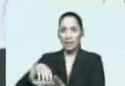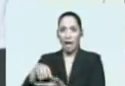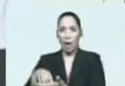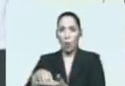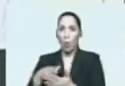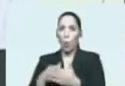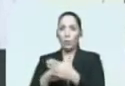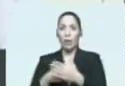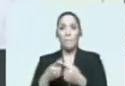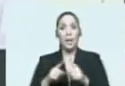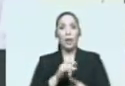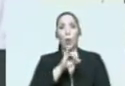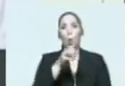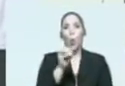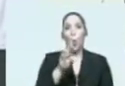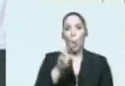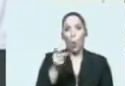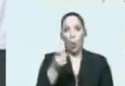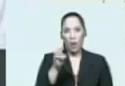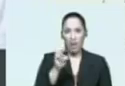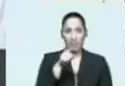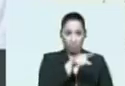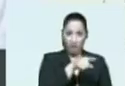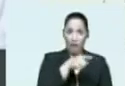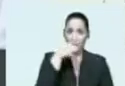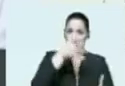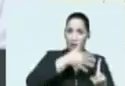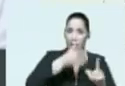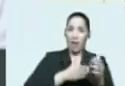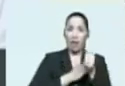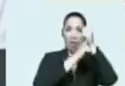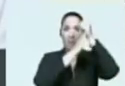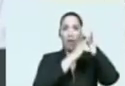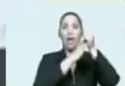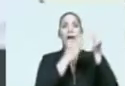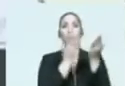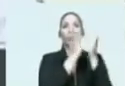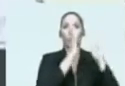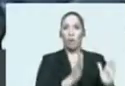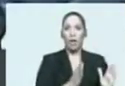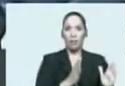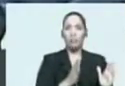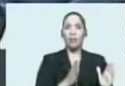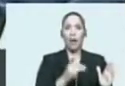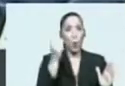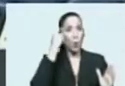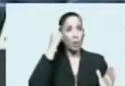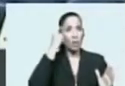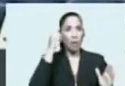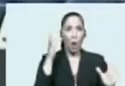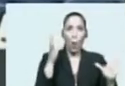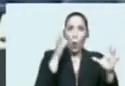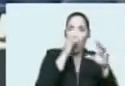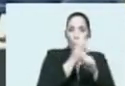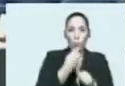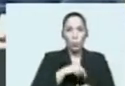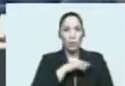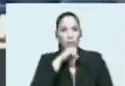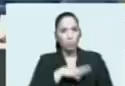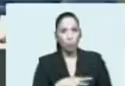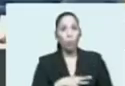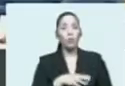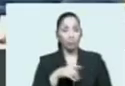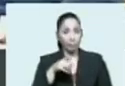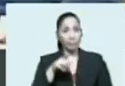rodríguez les correspondió ser líder organizador de los estudiantes en la época más oscura de nuestra historia la historia nos obliga a